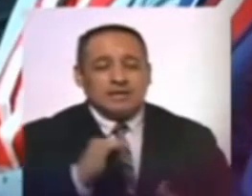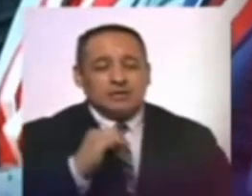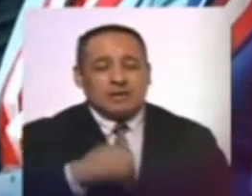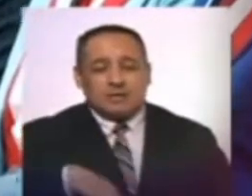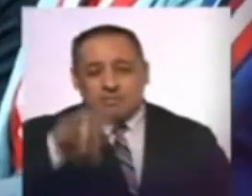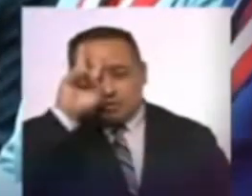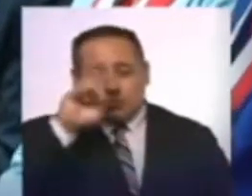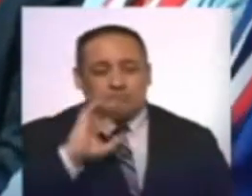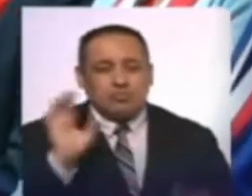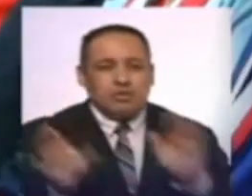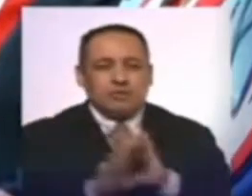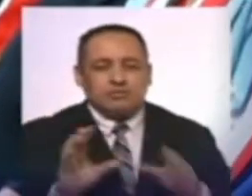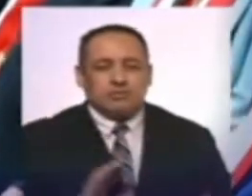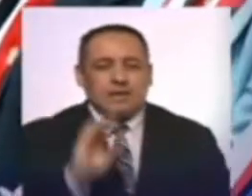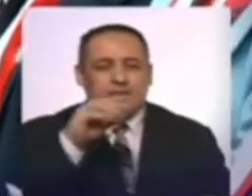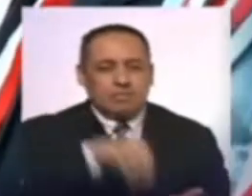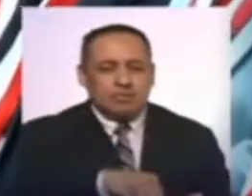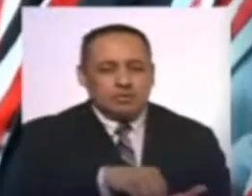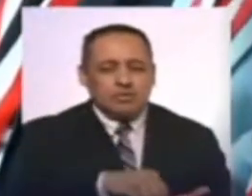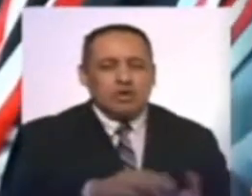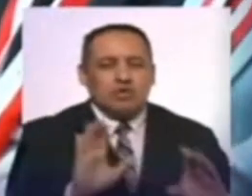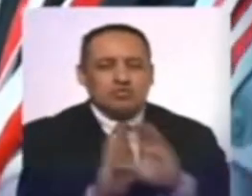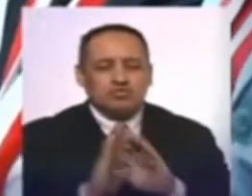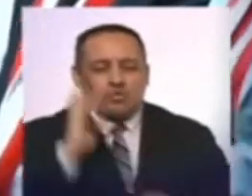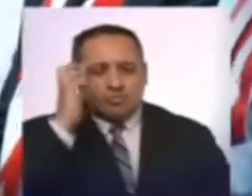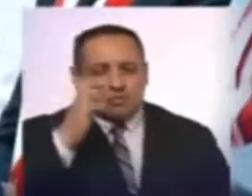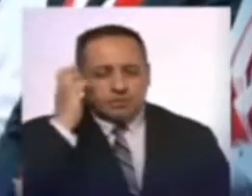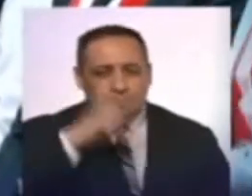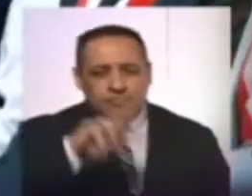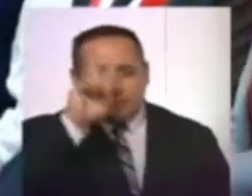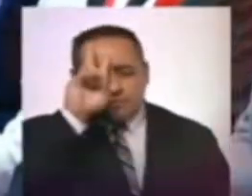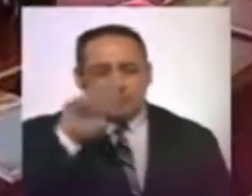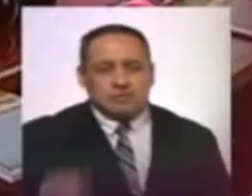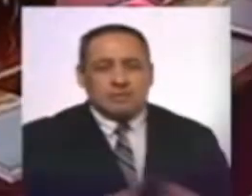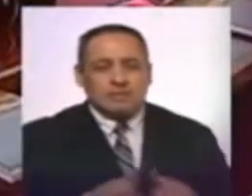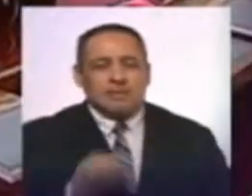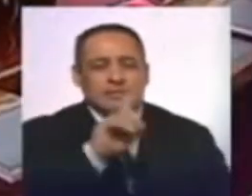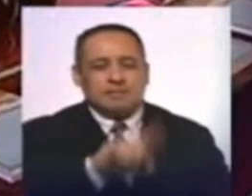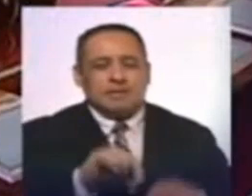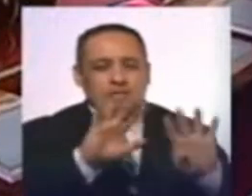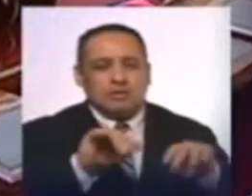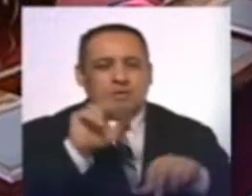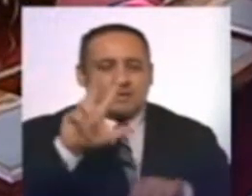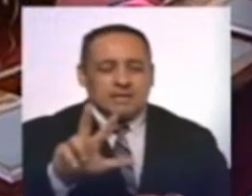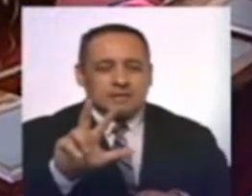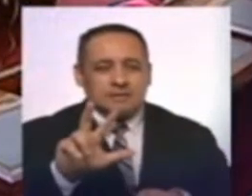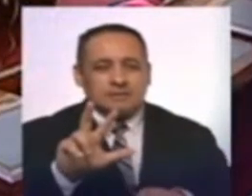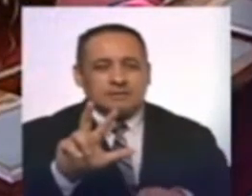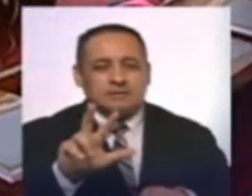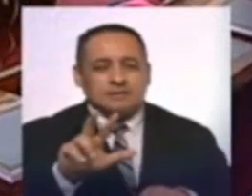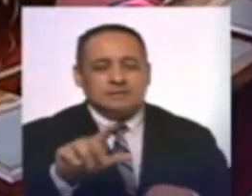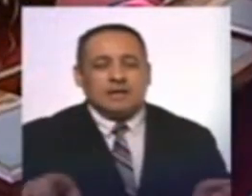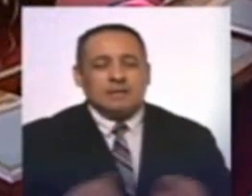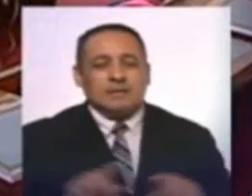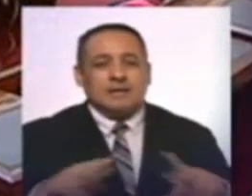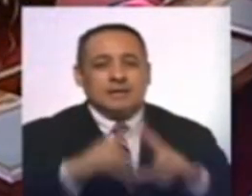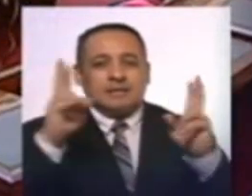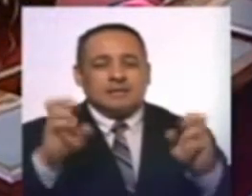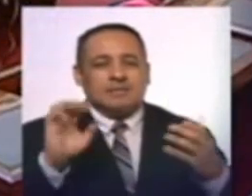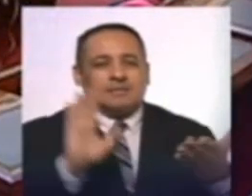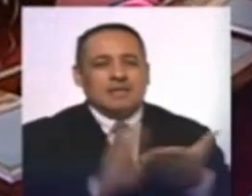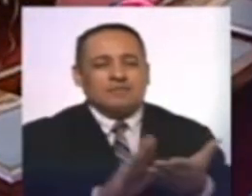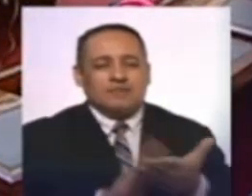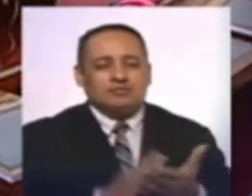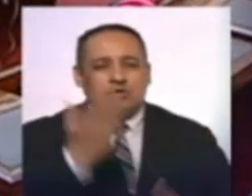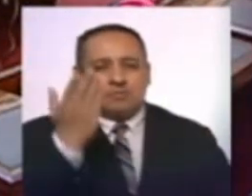lo demanda la elección de los magistrados del Tribunal Constitucional, de una suma de votos de varias bancadas, de